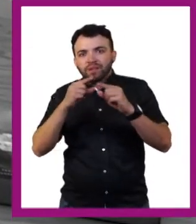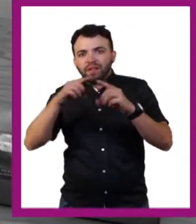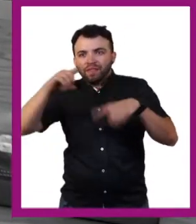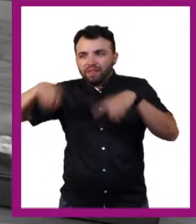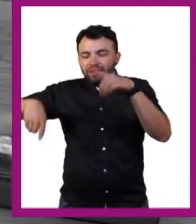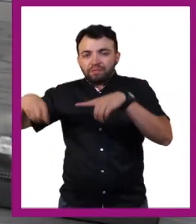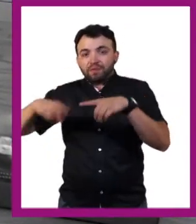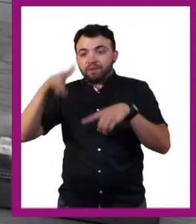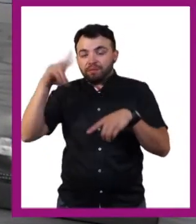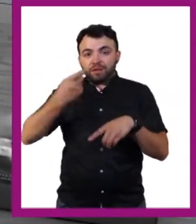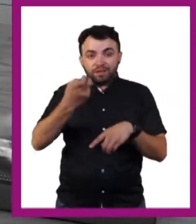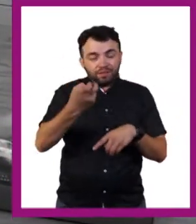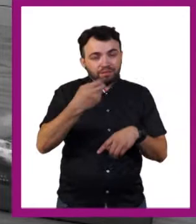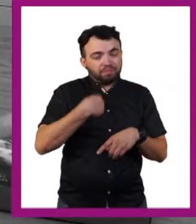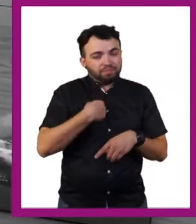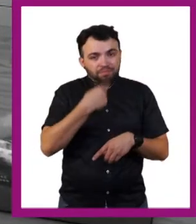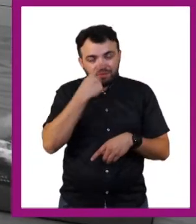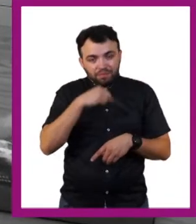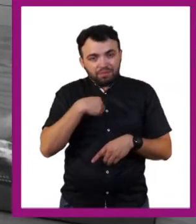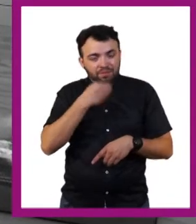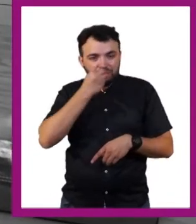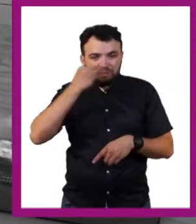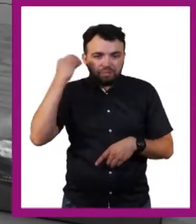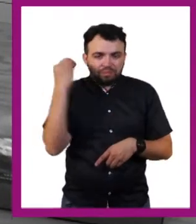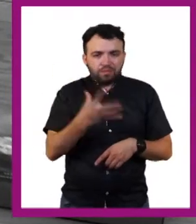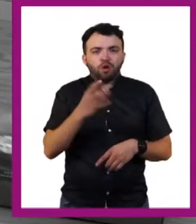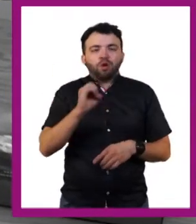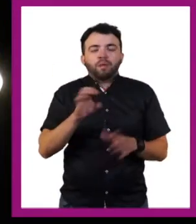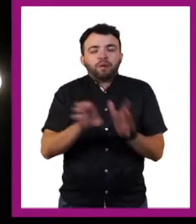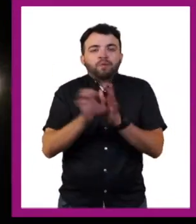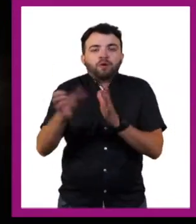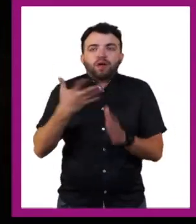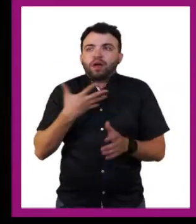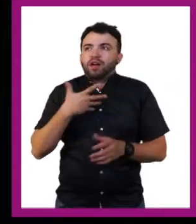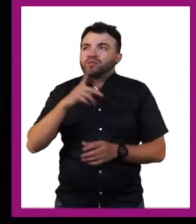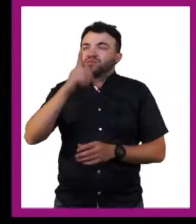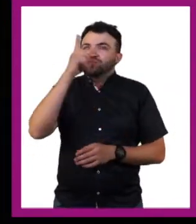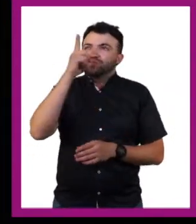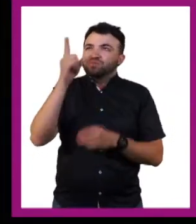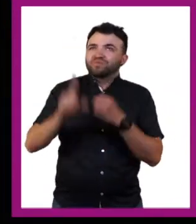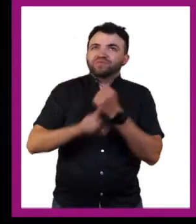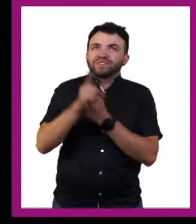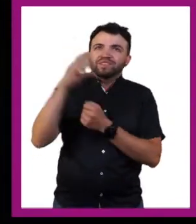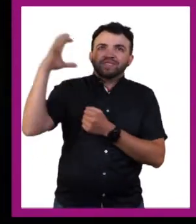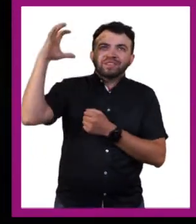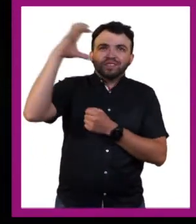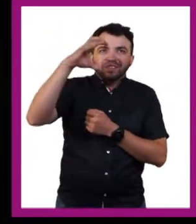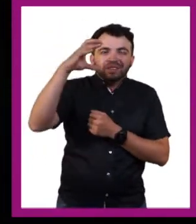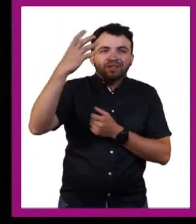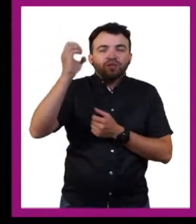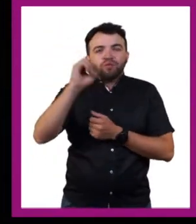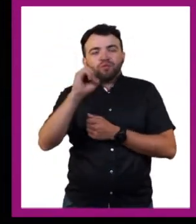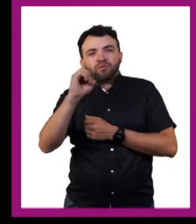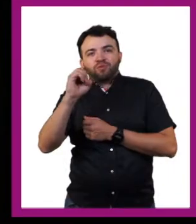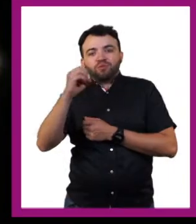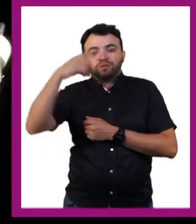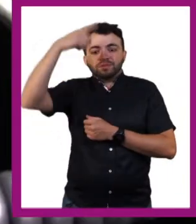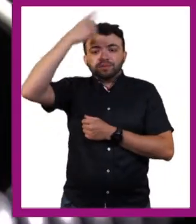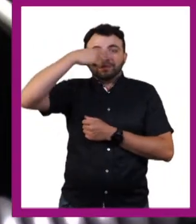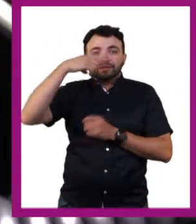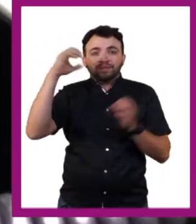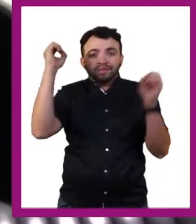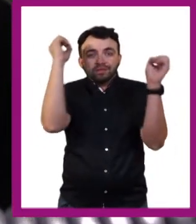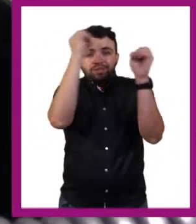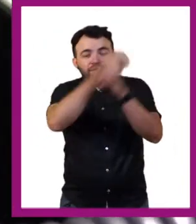O cuando tienes un problema de luz en la calle y no lo puedes solucionar, o es de noche y puedes poner tu cámara en un